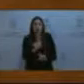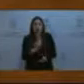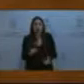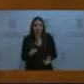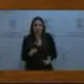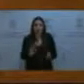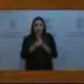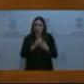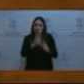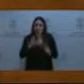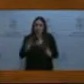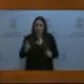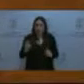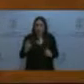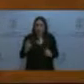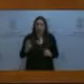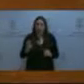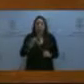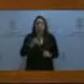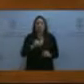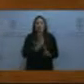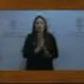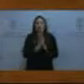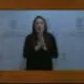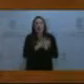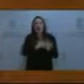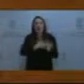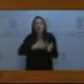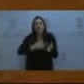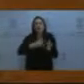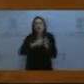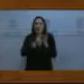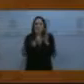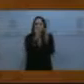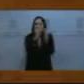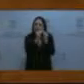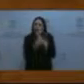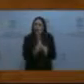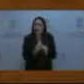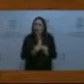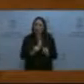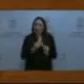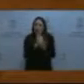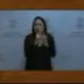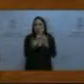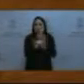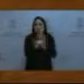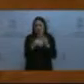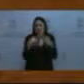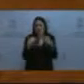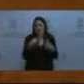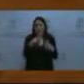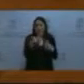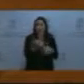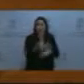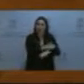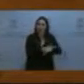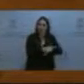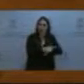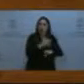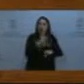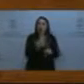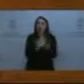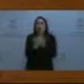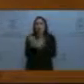nuestro grupo también deseamos que se diseñe un plan contra el fraude fiscal en el que actúen coordinadamente el Ente Público de Servicios Tributarios y la